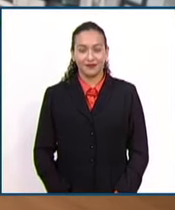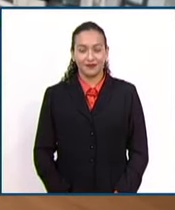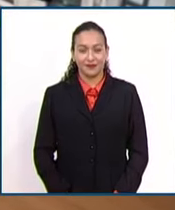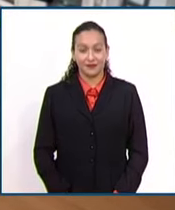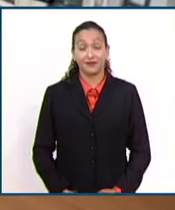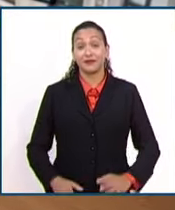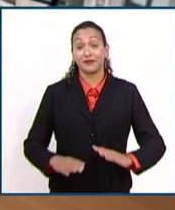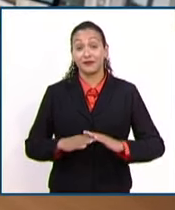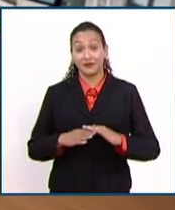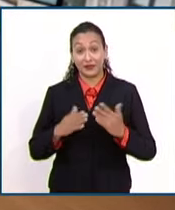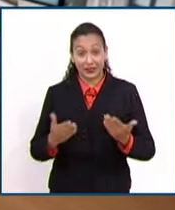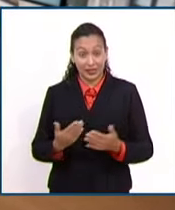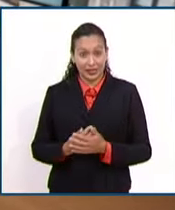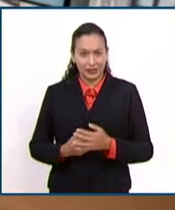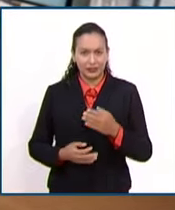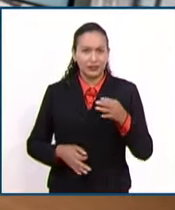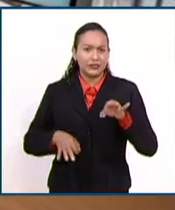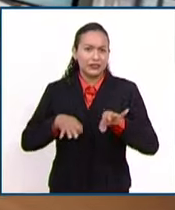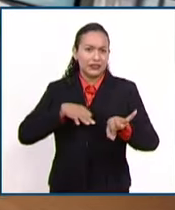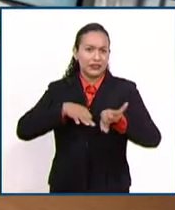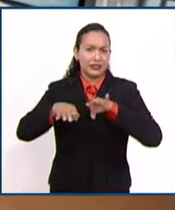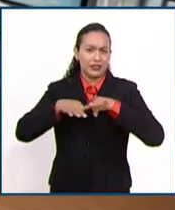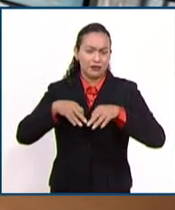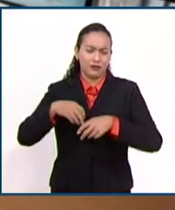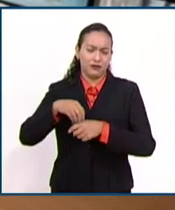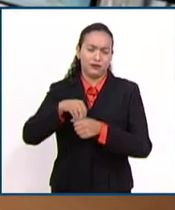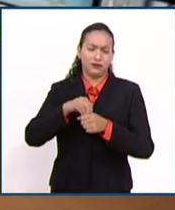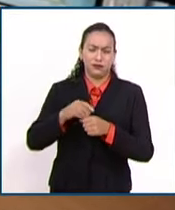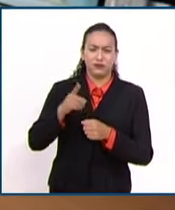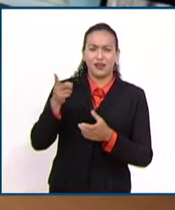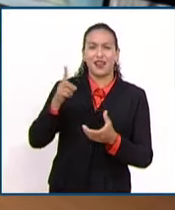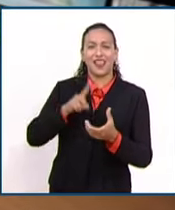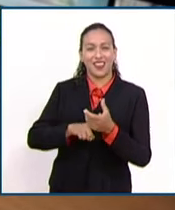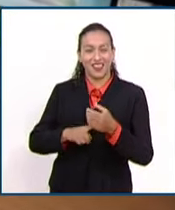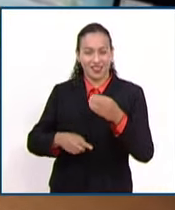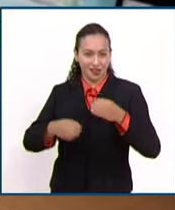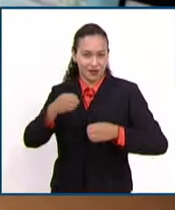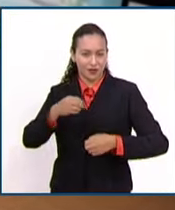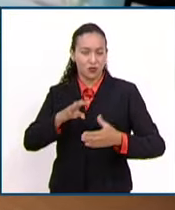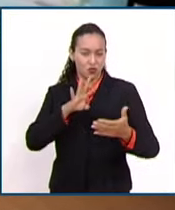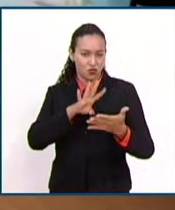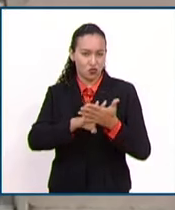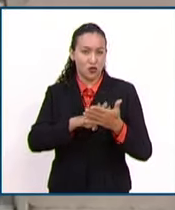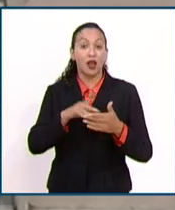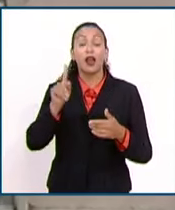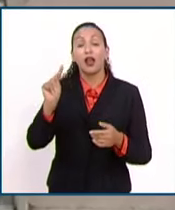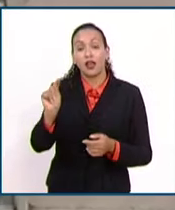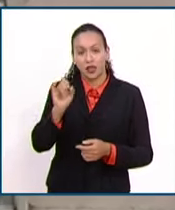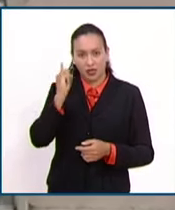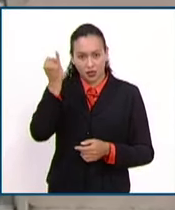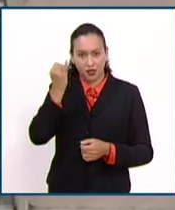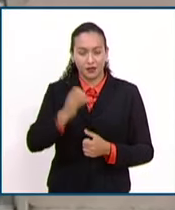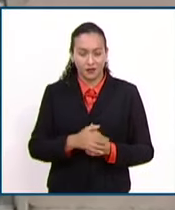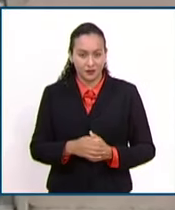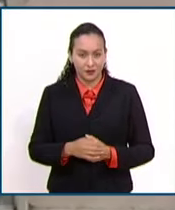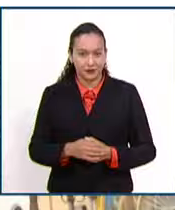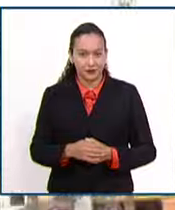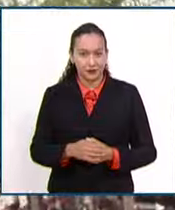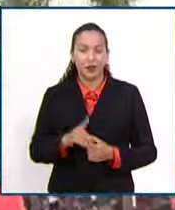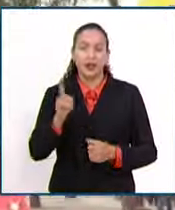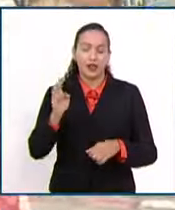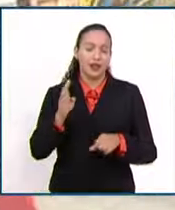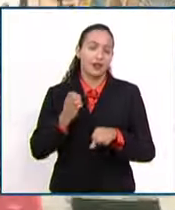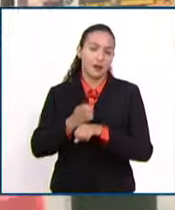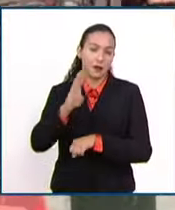Y ante las elevadas cargas de trabajo que registra el Centro de Justicia Penal Federal con residencia en Tijuana, Baja California, situación que ha